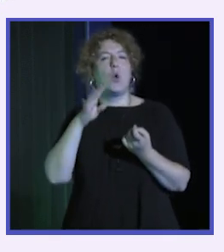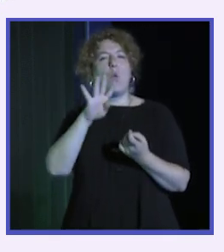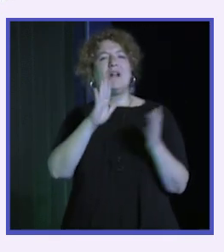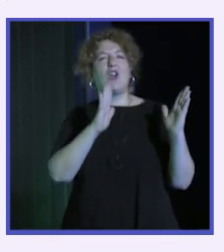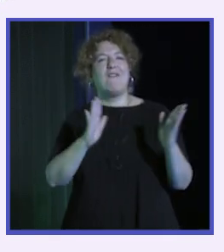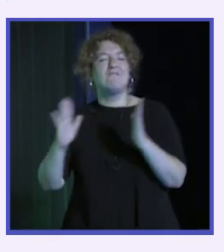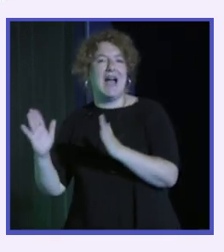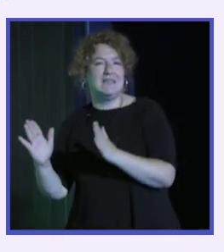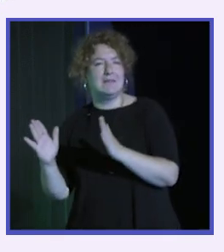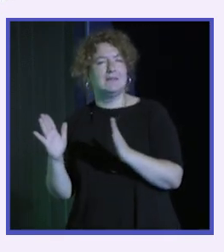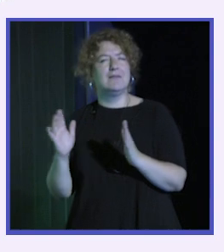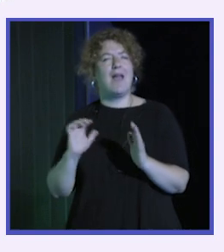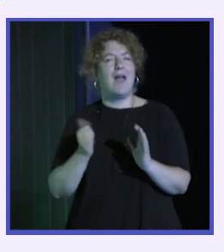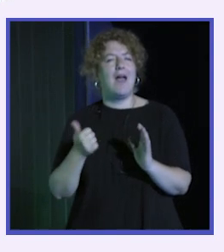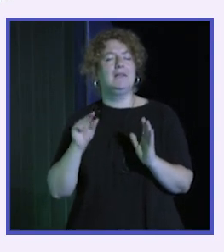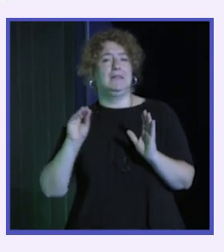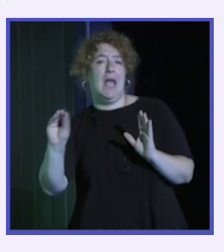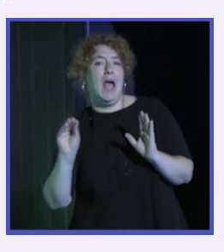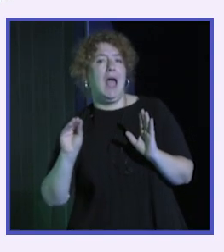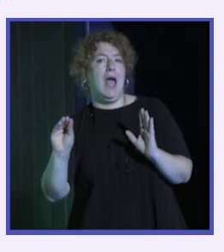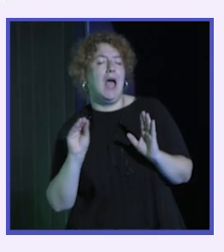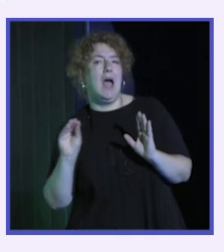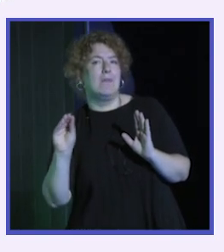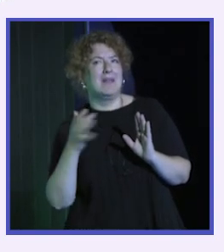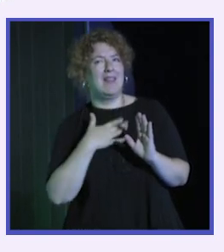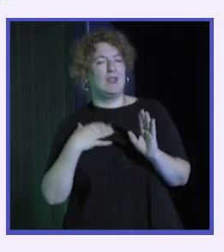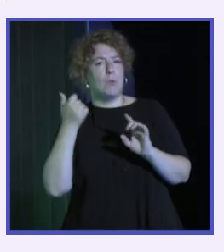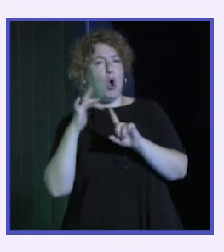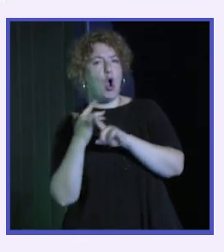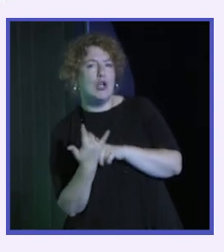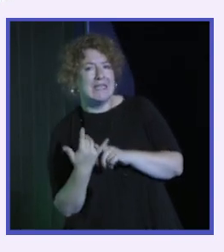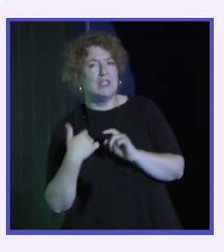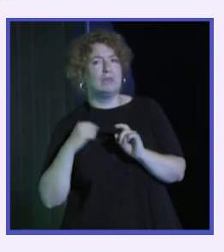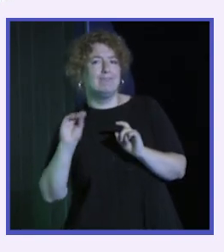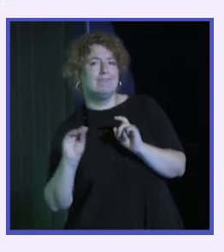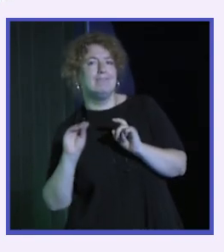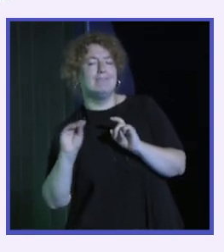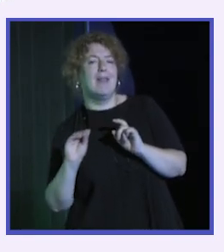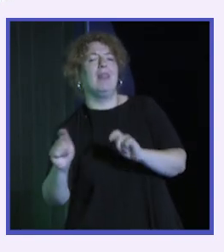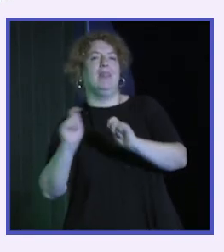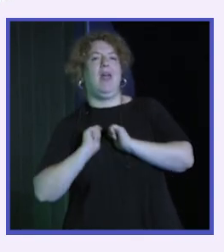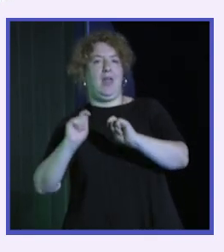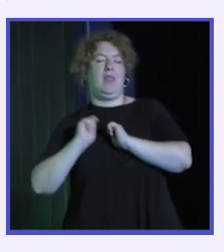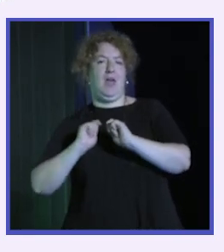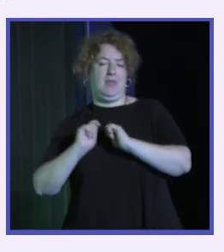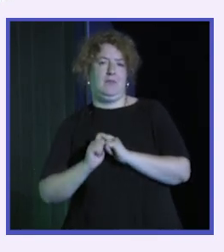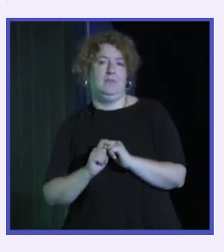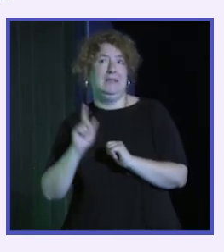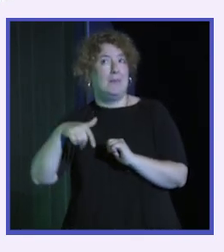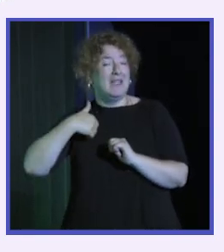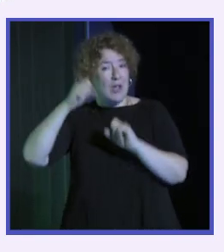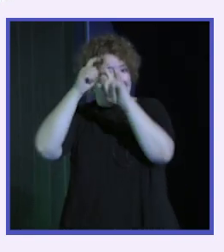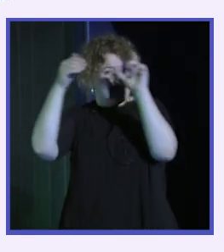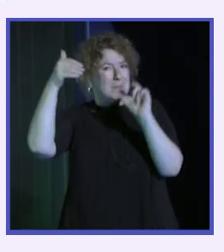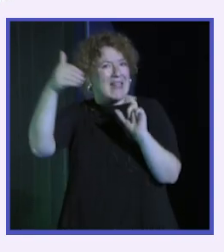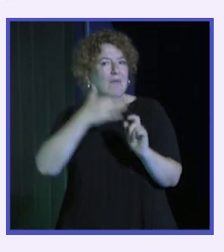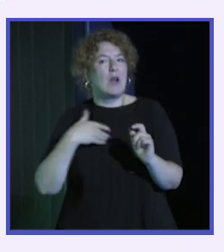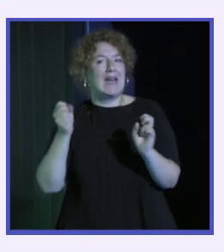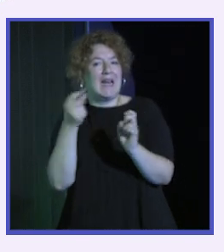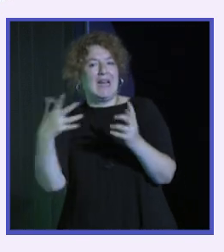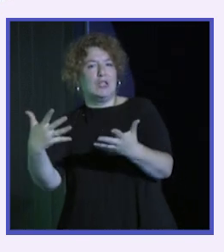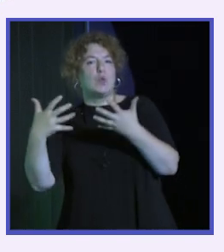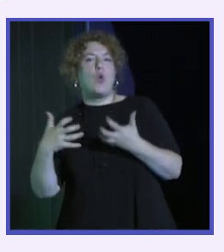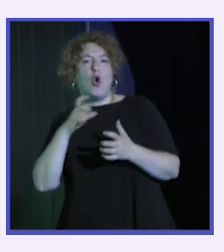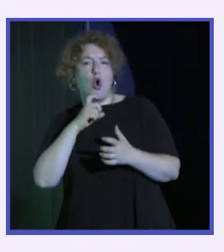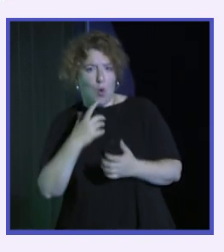fases. Ya le estoy dando un poquito más de detalle, de contexto y de cómo quiero, y las expectativas de cómo quiero que me haga el